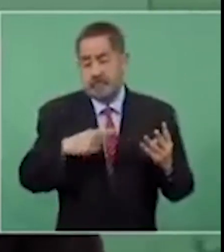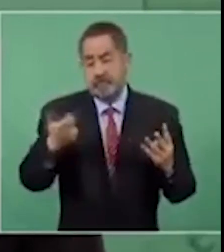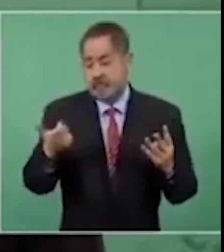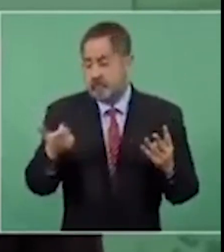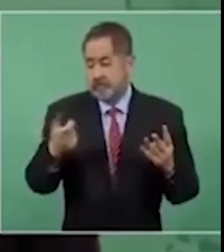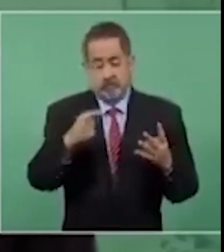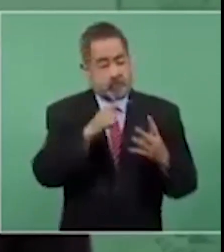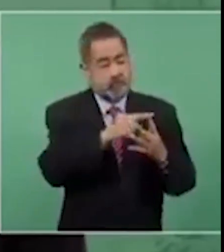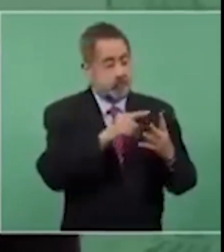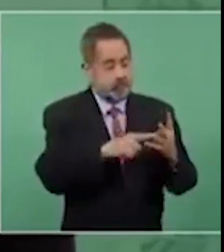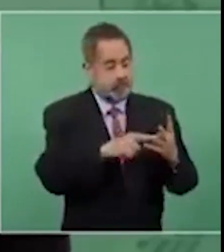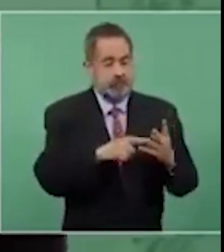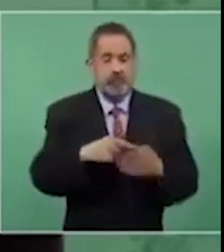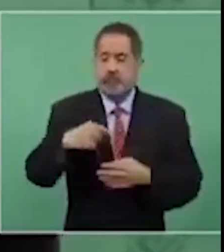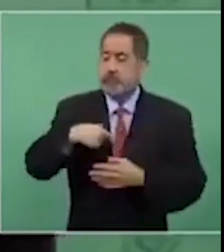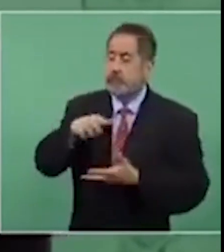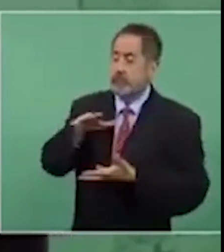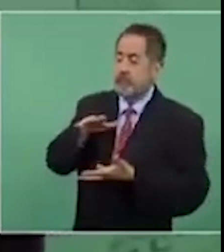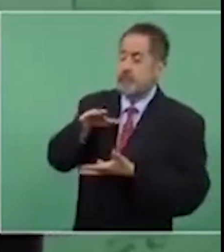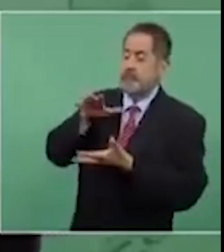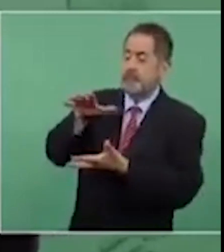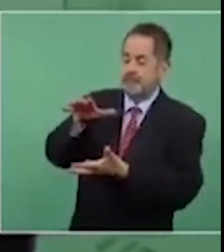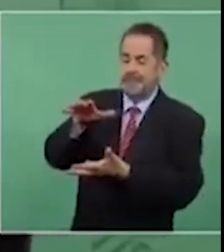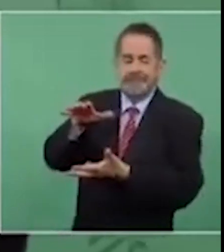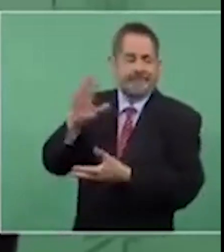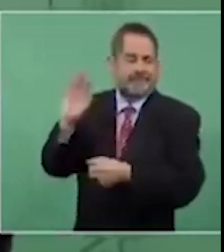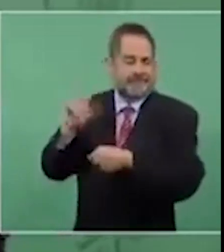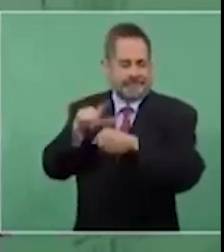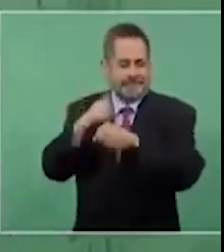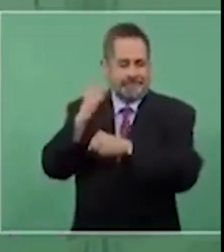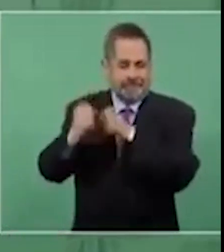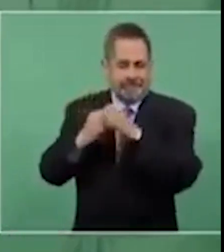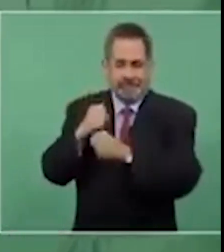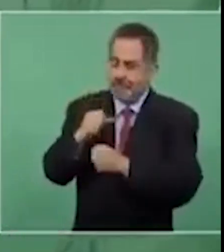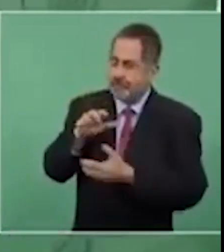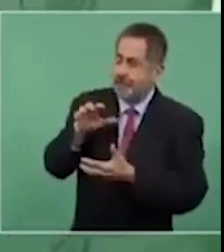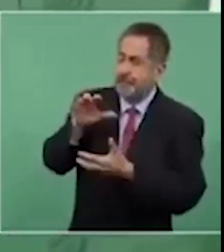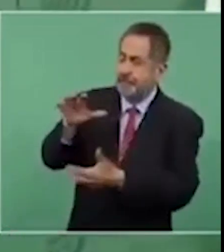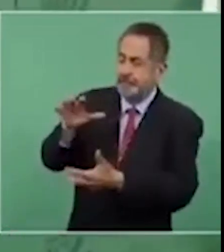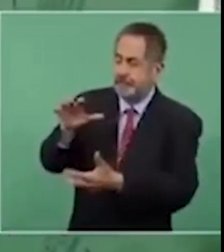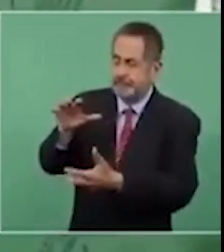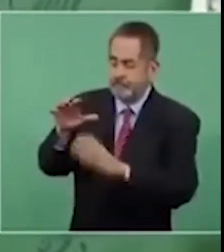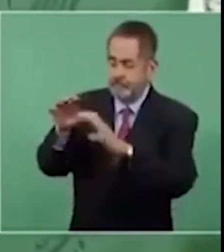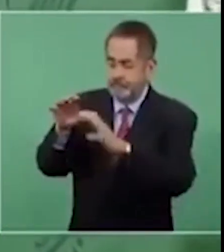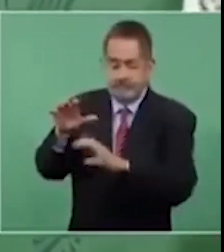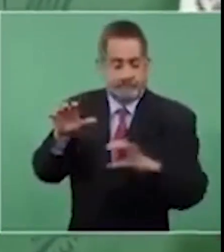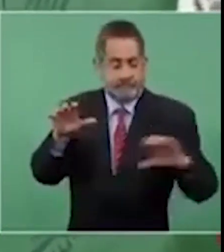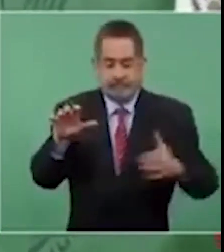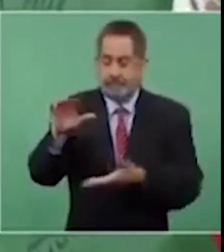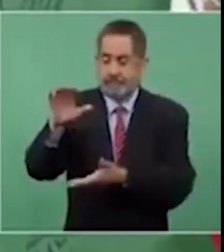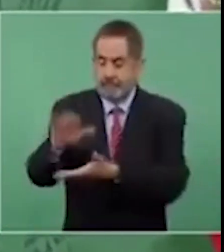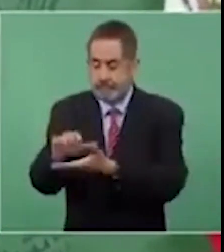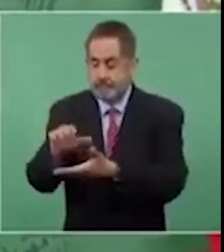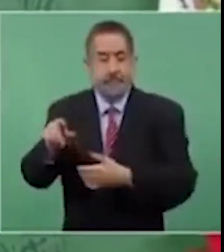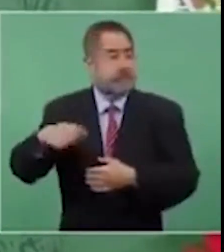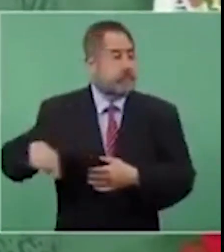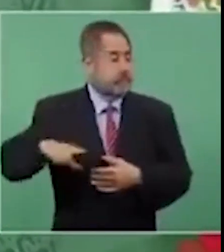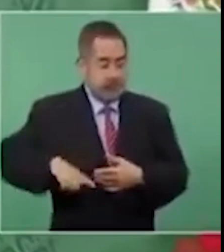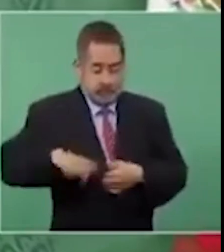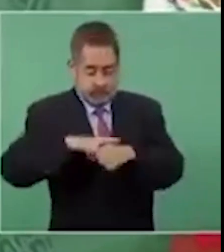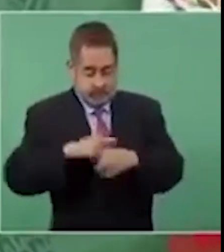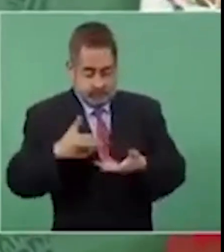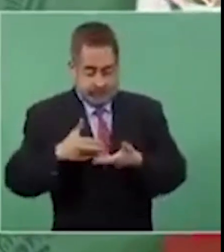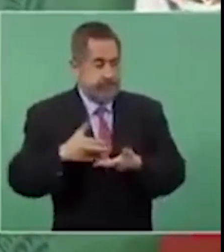la actual administración estatal no ha presentado denuncias en contra de los responsables según la gobernadora indira vizcaíno silva el quebranto a las arcas públicas